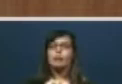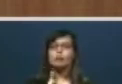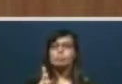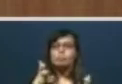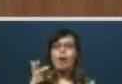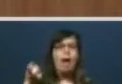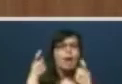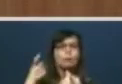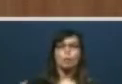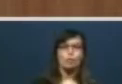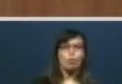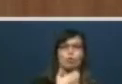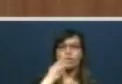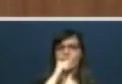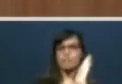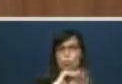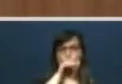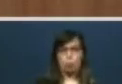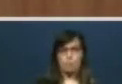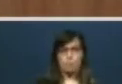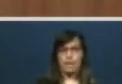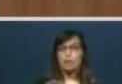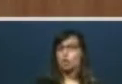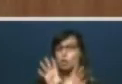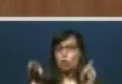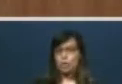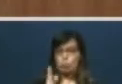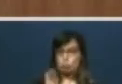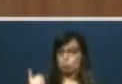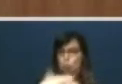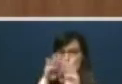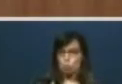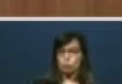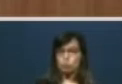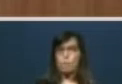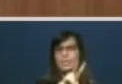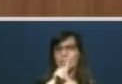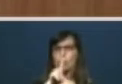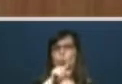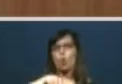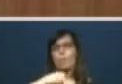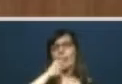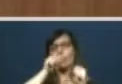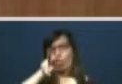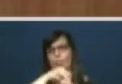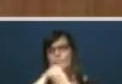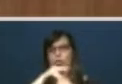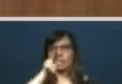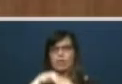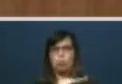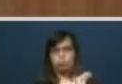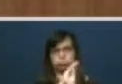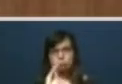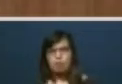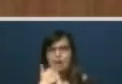cumplen los requisitos establecidos en conjunto en el último curso hemos destinado 21 a 12 millones de euros a casi 99 mil